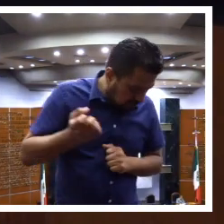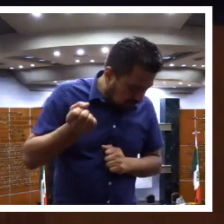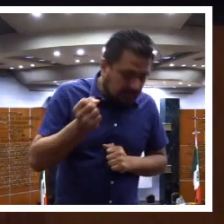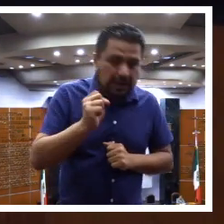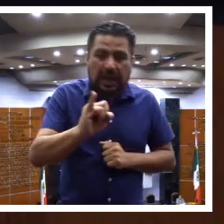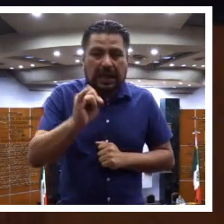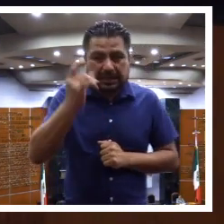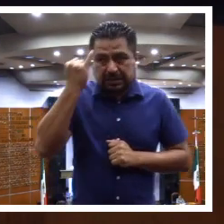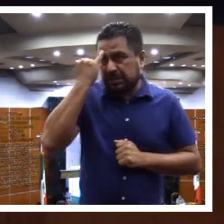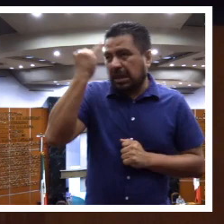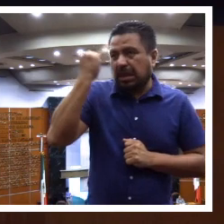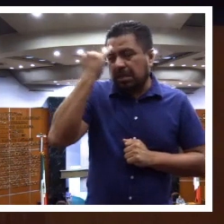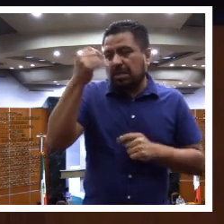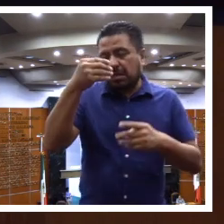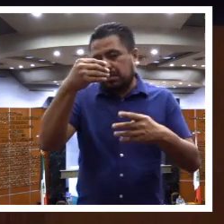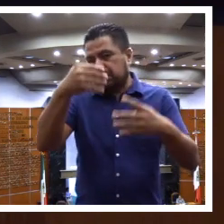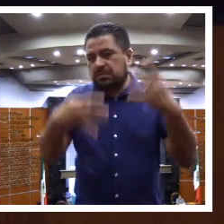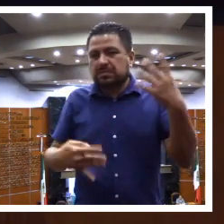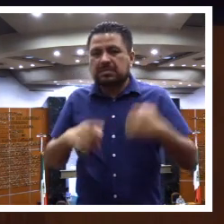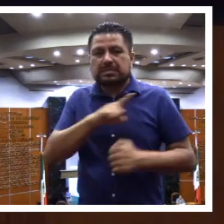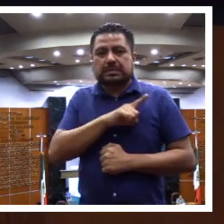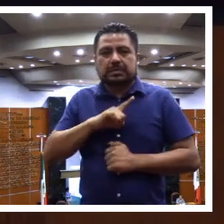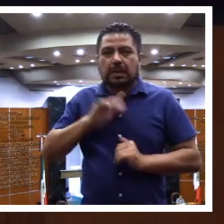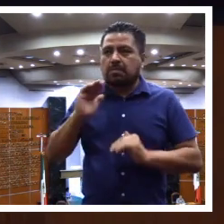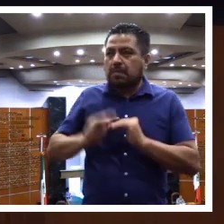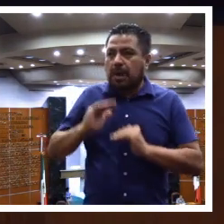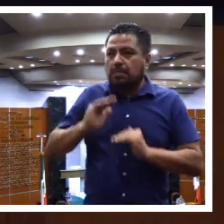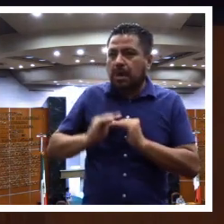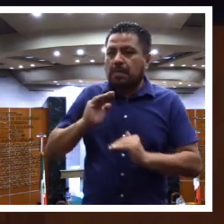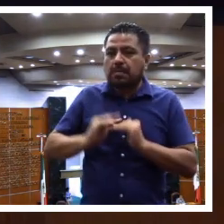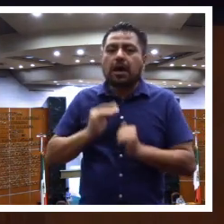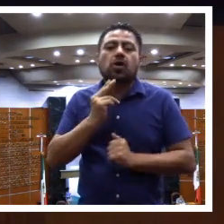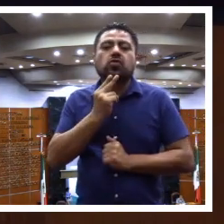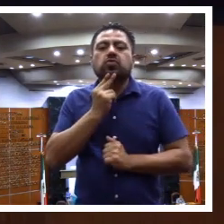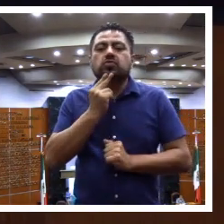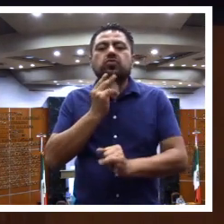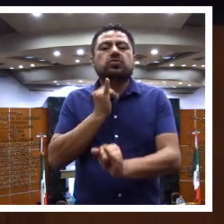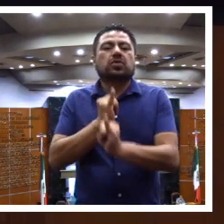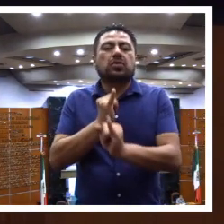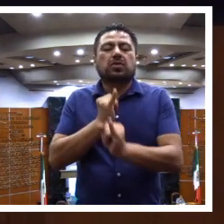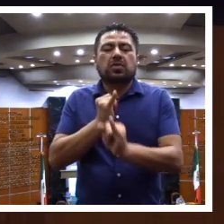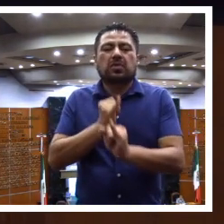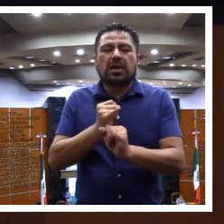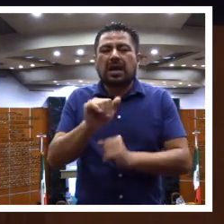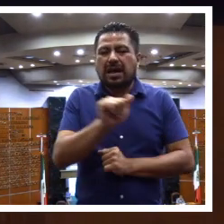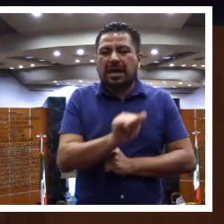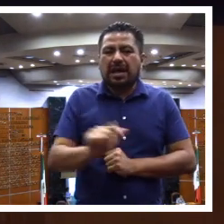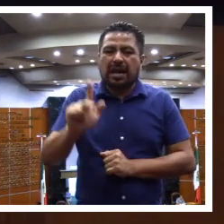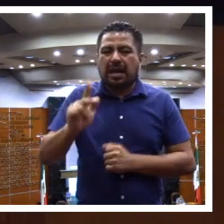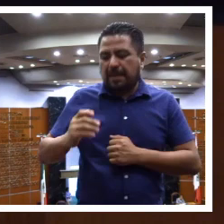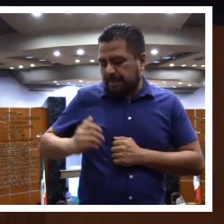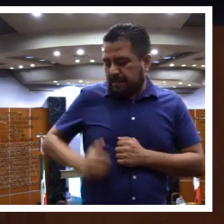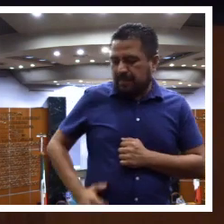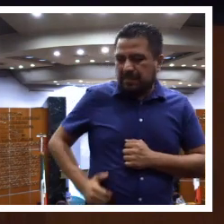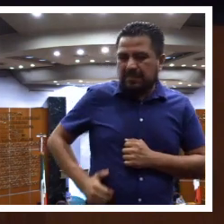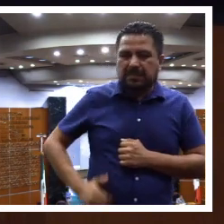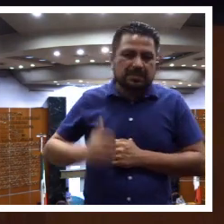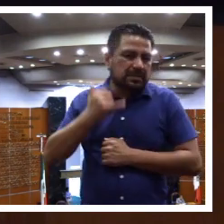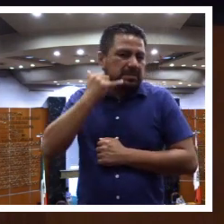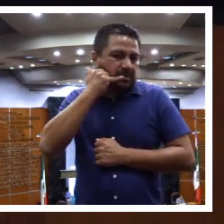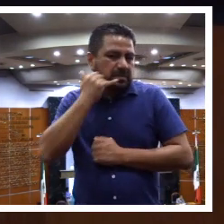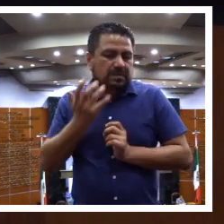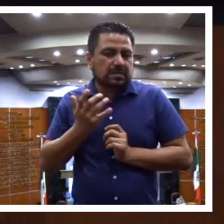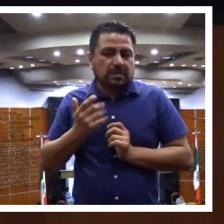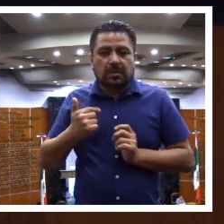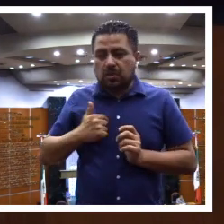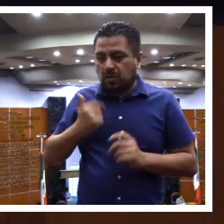ideas y debido al incremento del uso de internet y los dispositivos móviles es